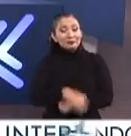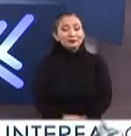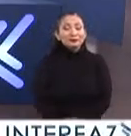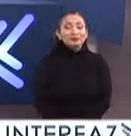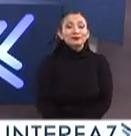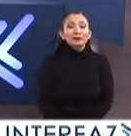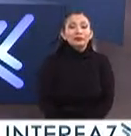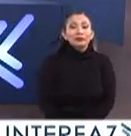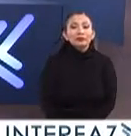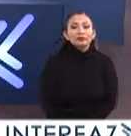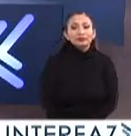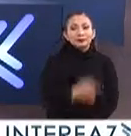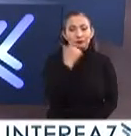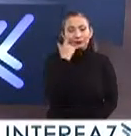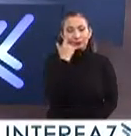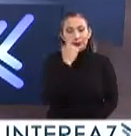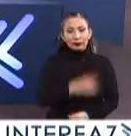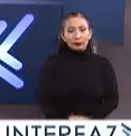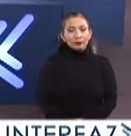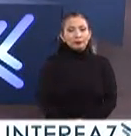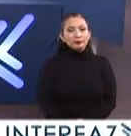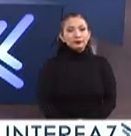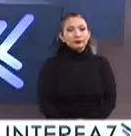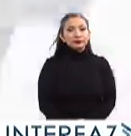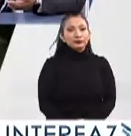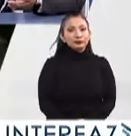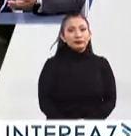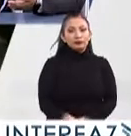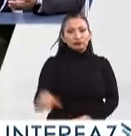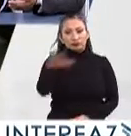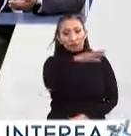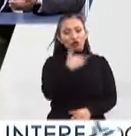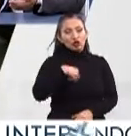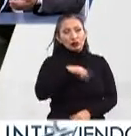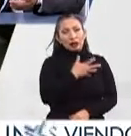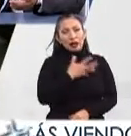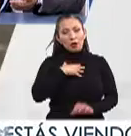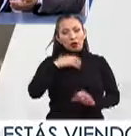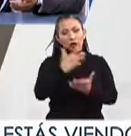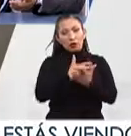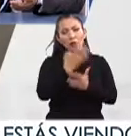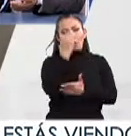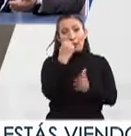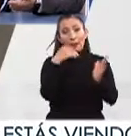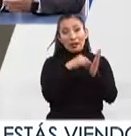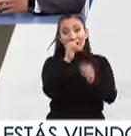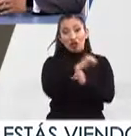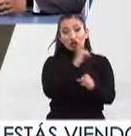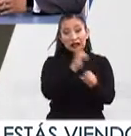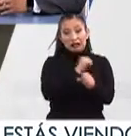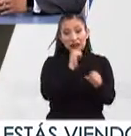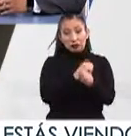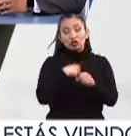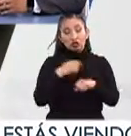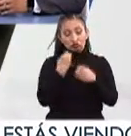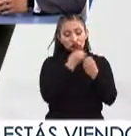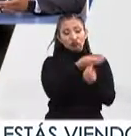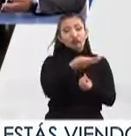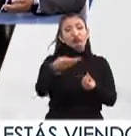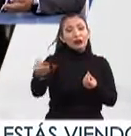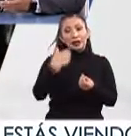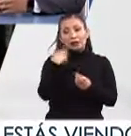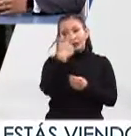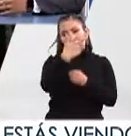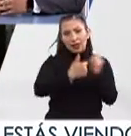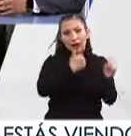humanidad? Sí, mira, de hecho, el acervo, nosotros tenemos un compendio como de 9,000 unidades que hemos otorgado a lo largo